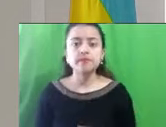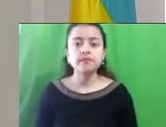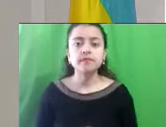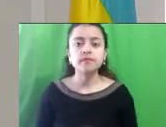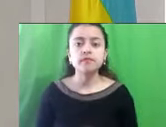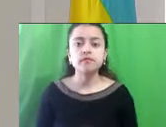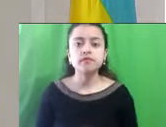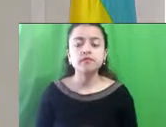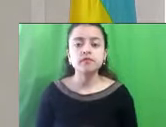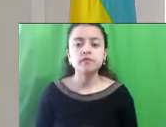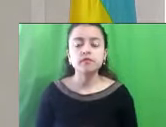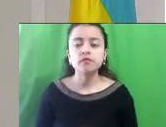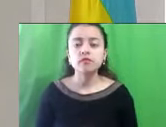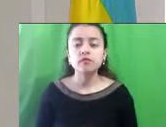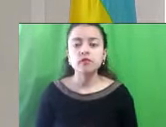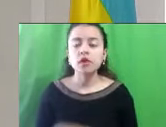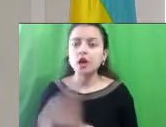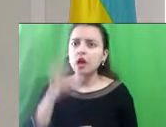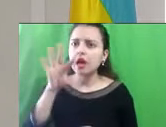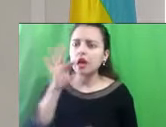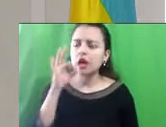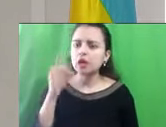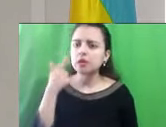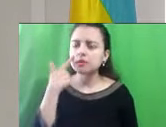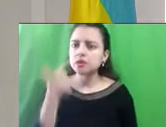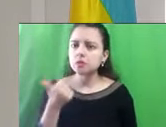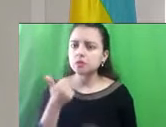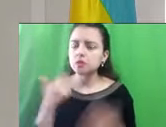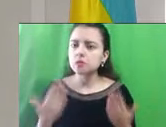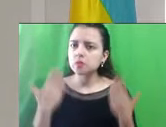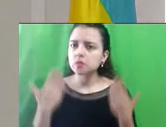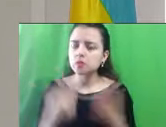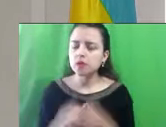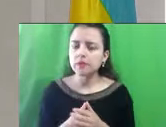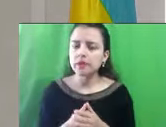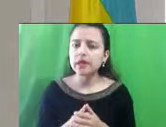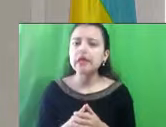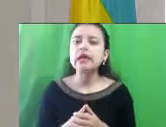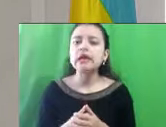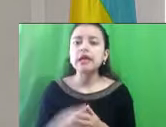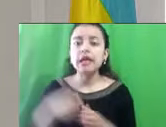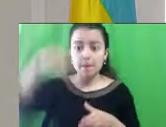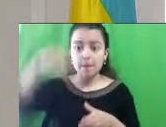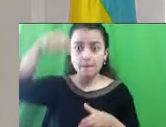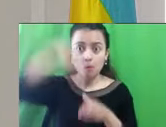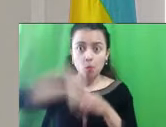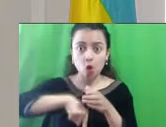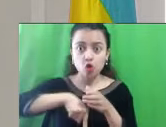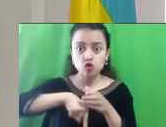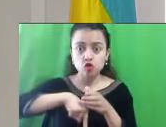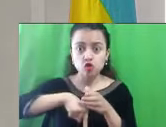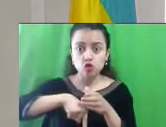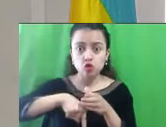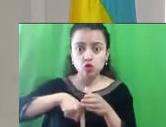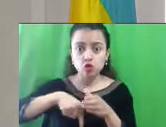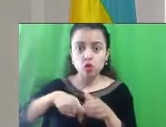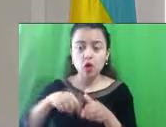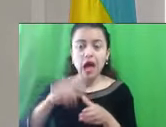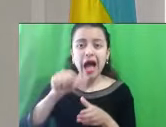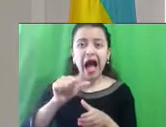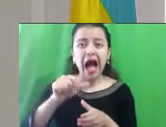esta administración ha sido el de la reposición del pozo profundo Deudoro a Ponte,